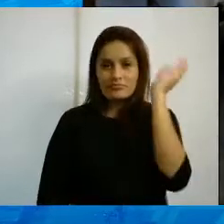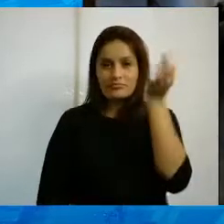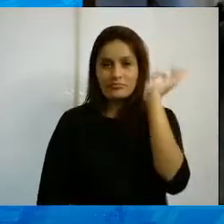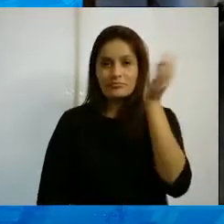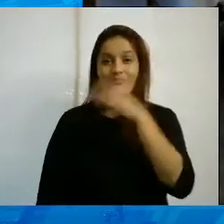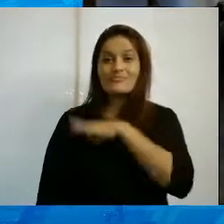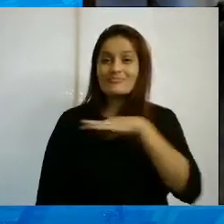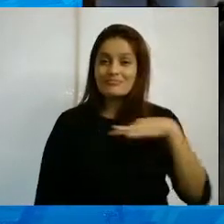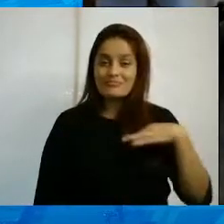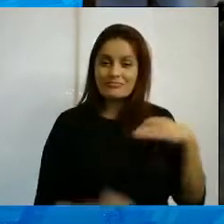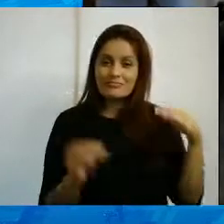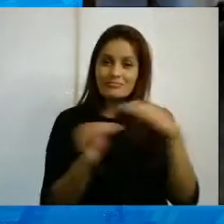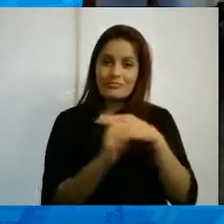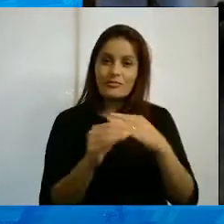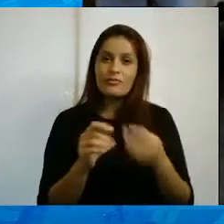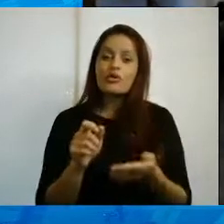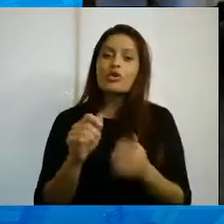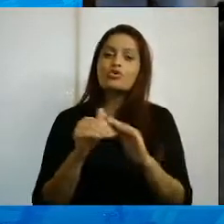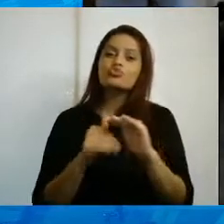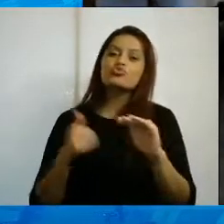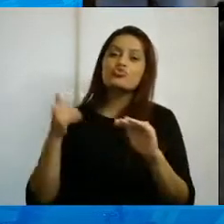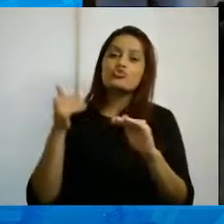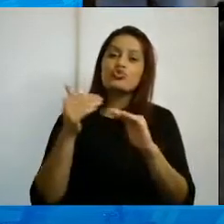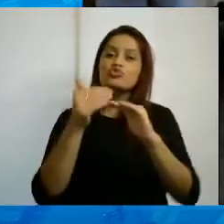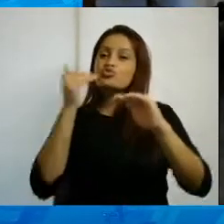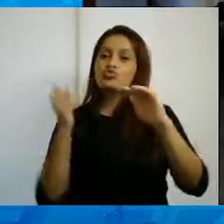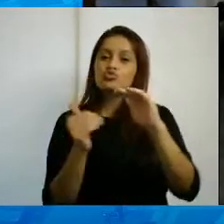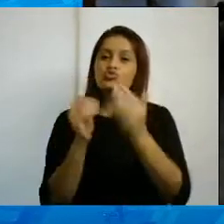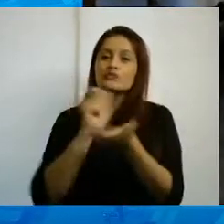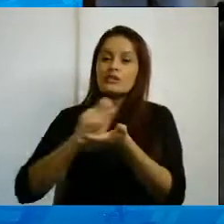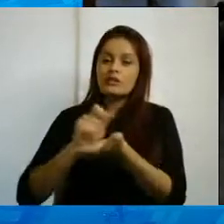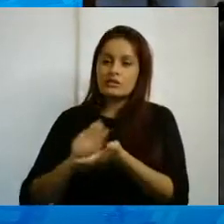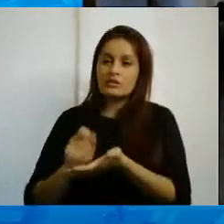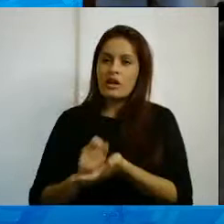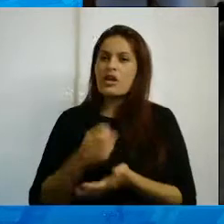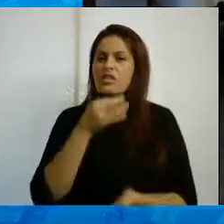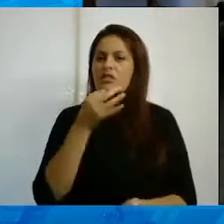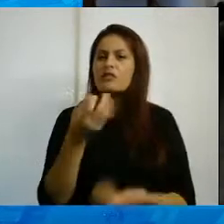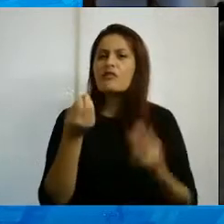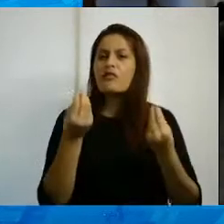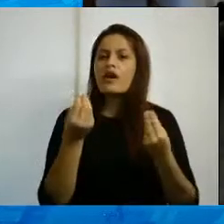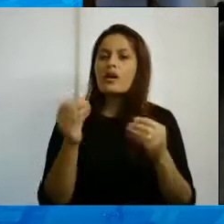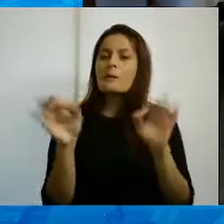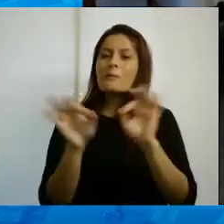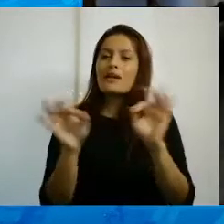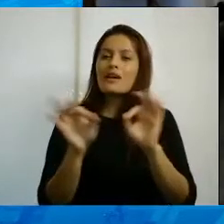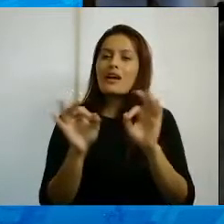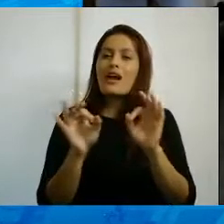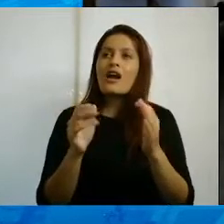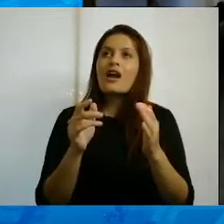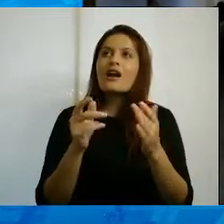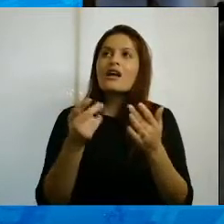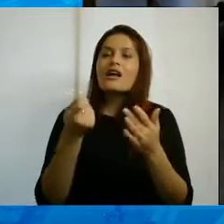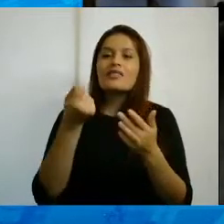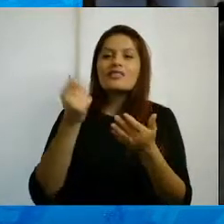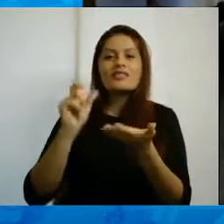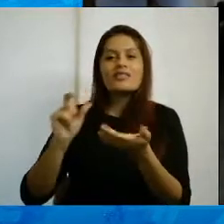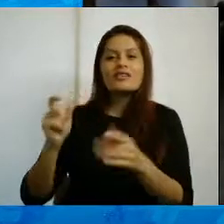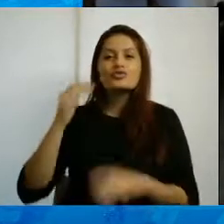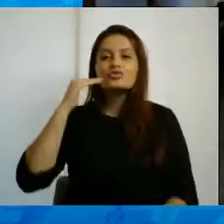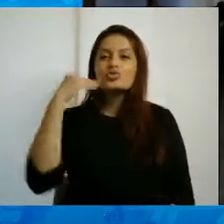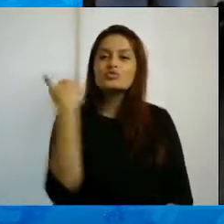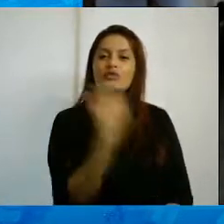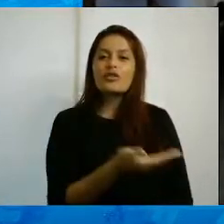Telecomunicaciones y subsecretario también, fue una instancia muy fructífera. Abordamos el tema de los subsidios de transporte escolar, los que